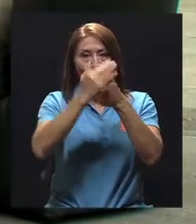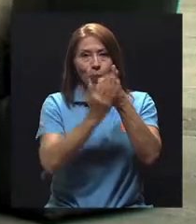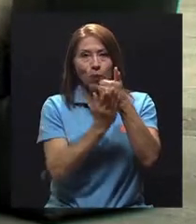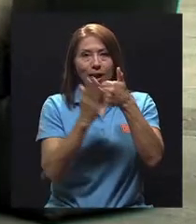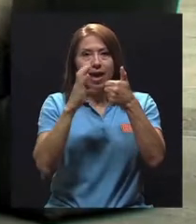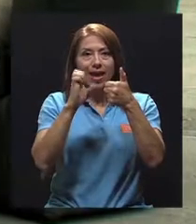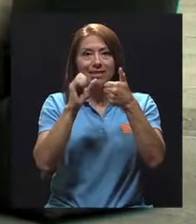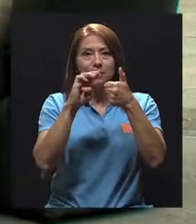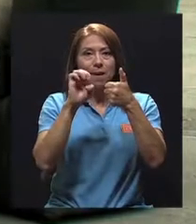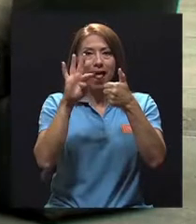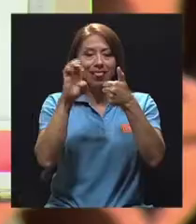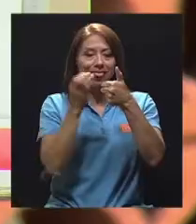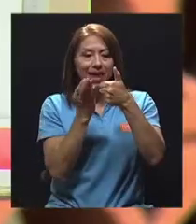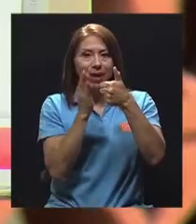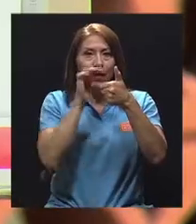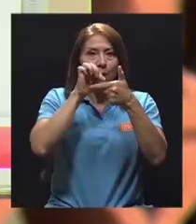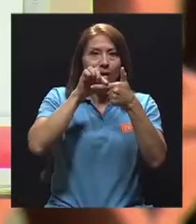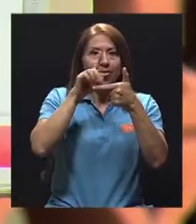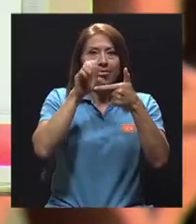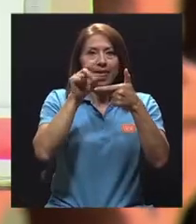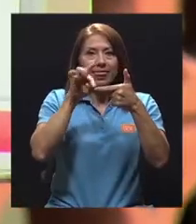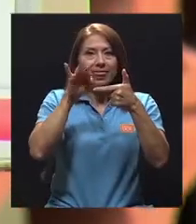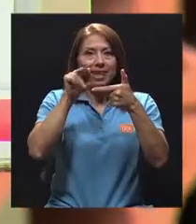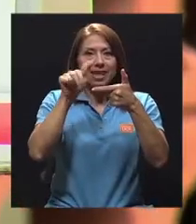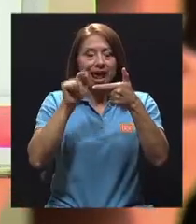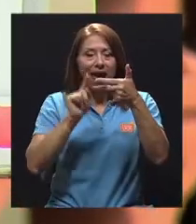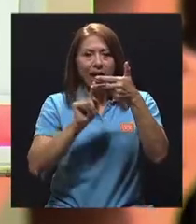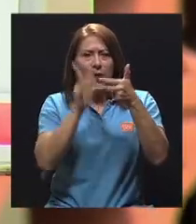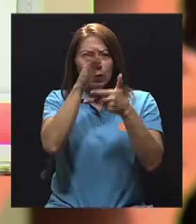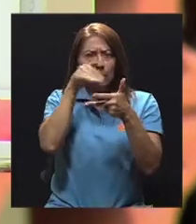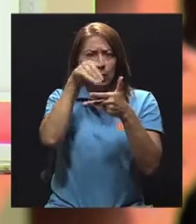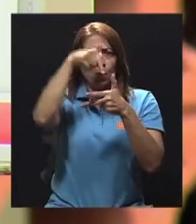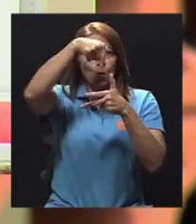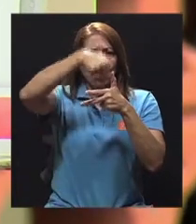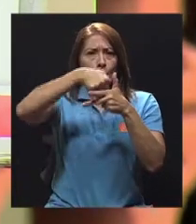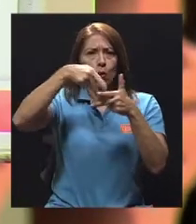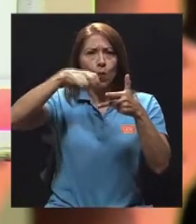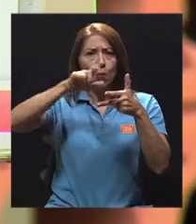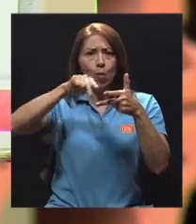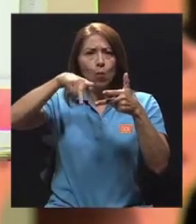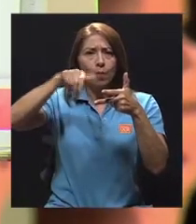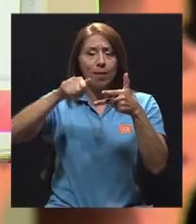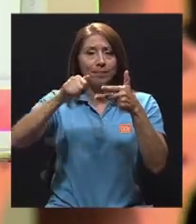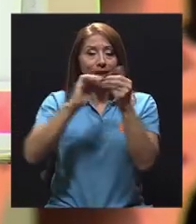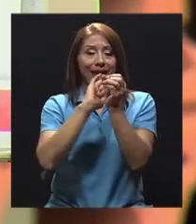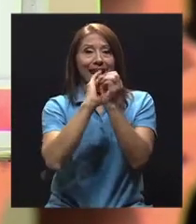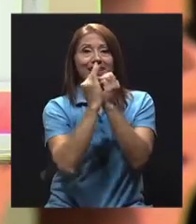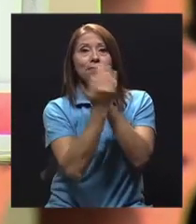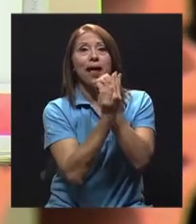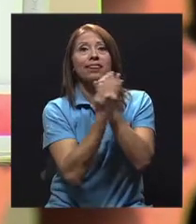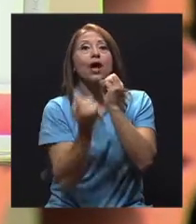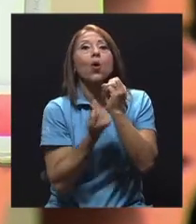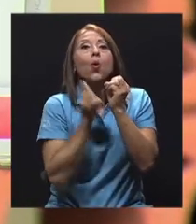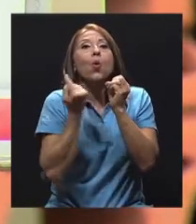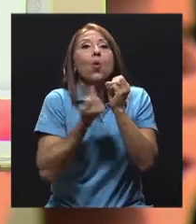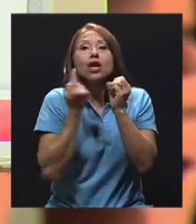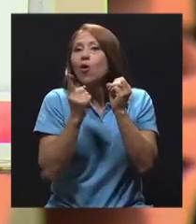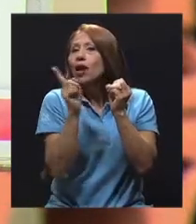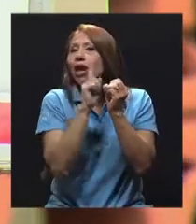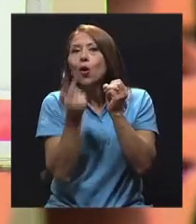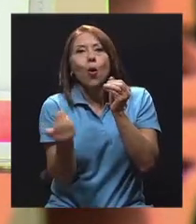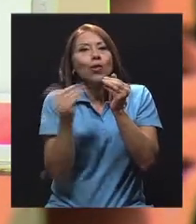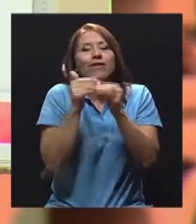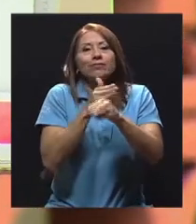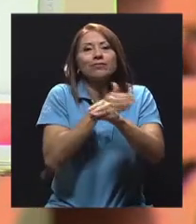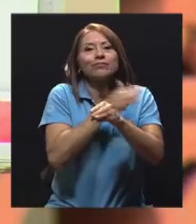esmalte, la dentina y la pulpa. El esmalte es un tejido, es el único tejido de nuestro cuerpo que no se regenera. Cuando